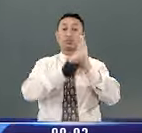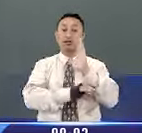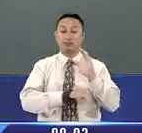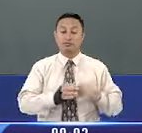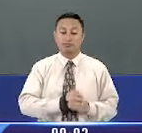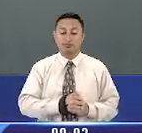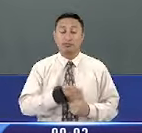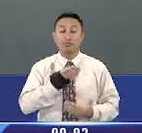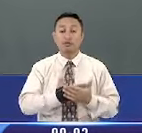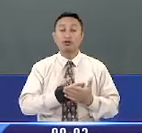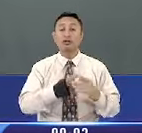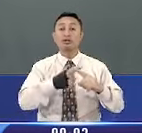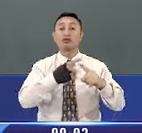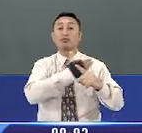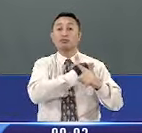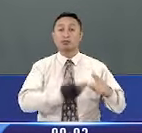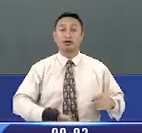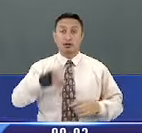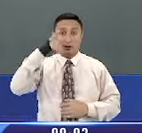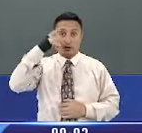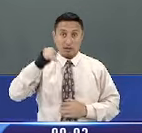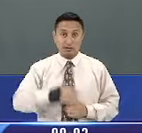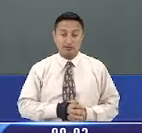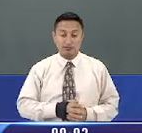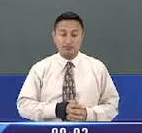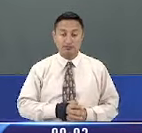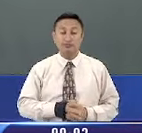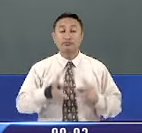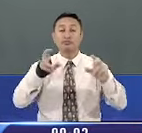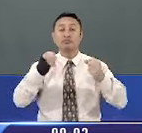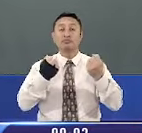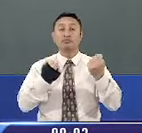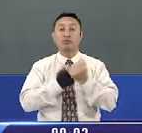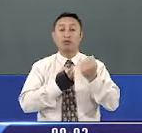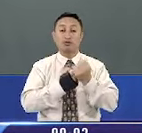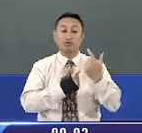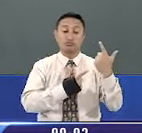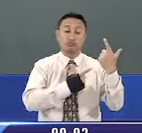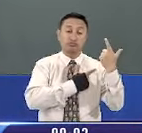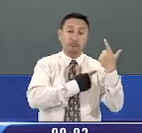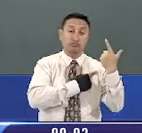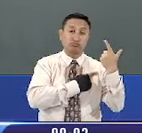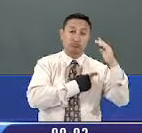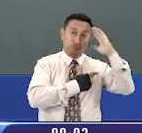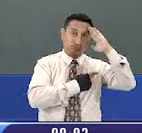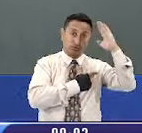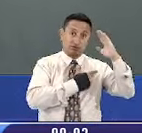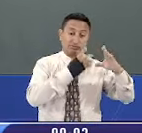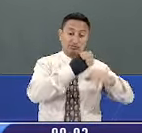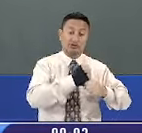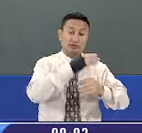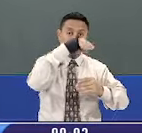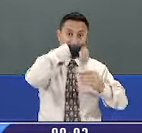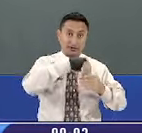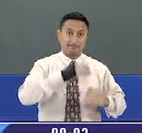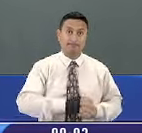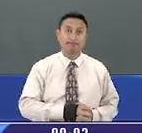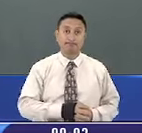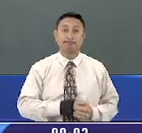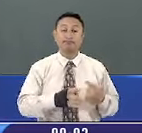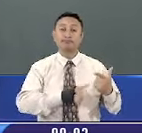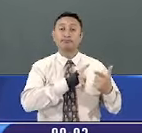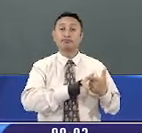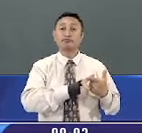propuesta por el expresidente de la República, Guillermo Lasso, en relación al apoyo complementario de las Fuerzas Armadas en temas de seguridad interna. También